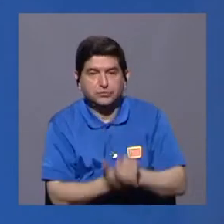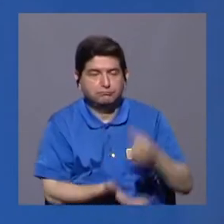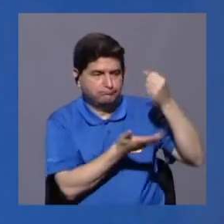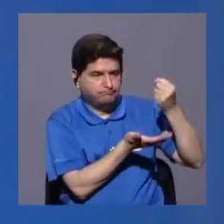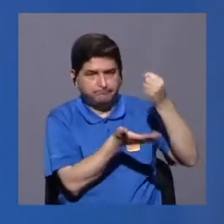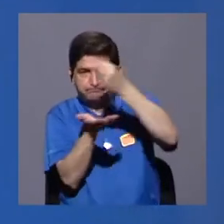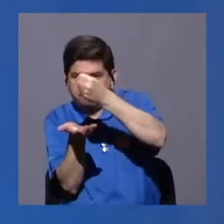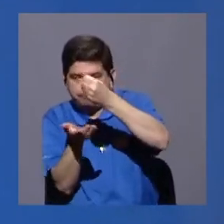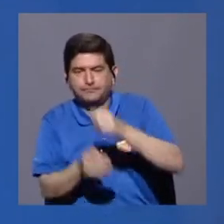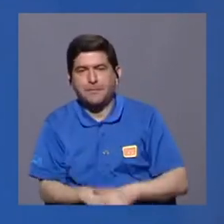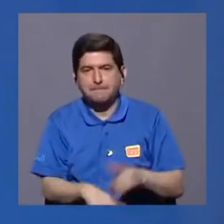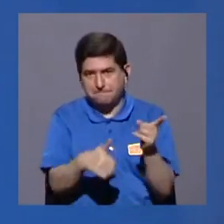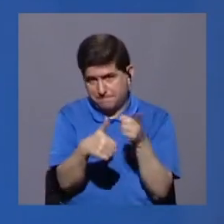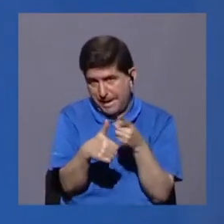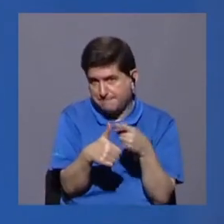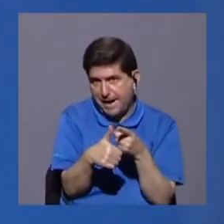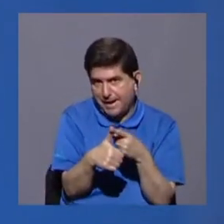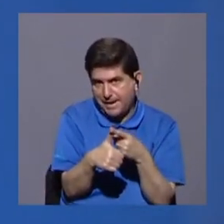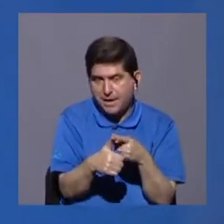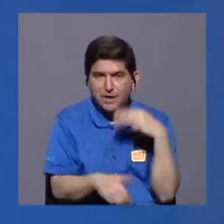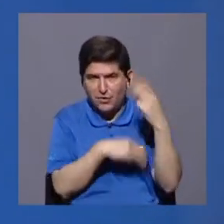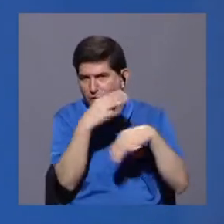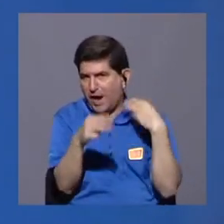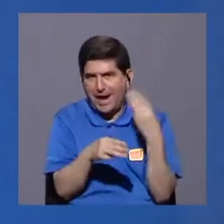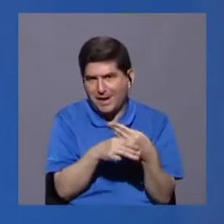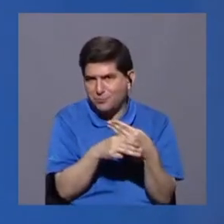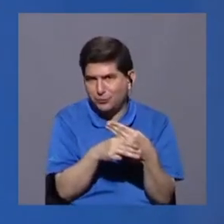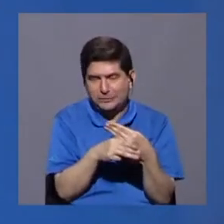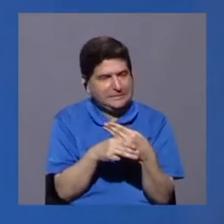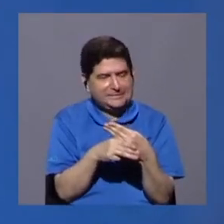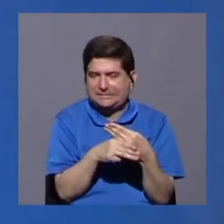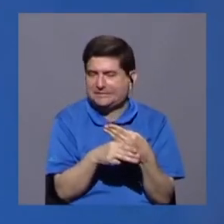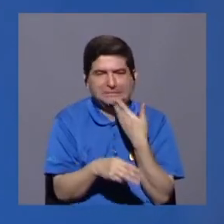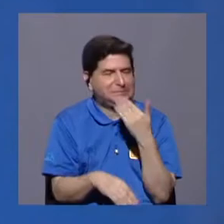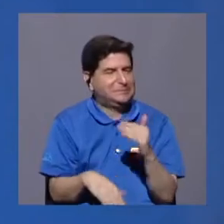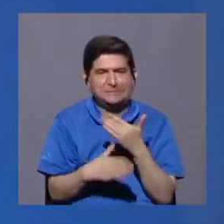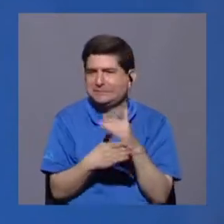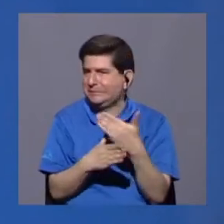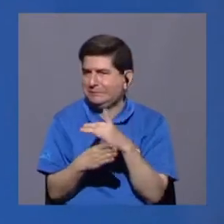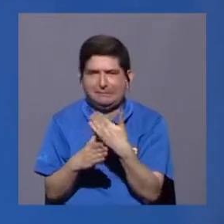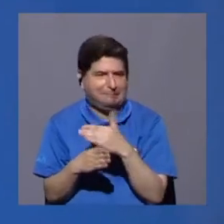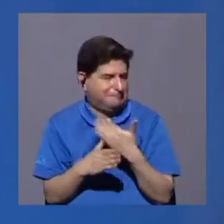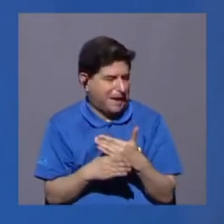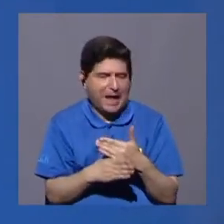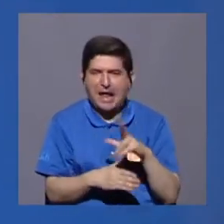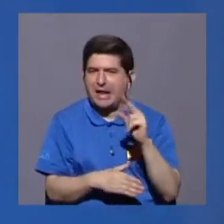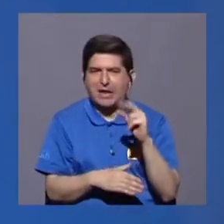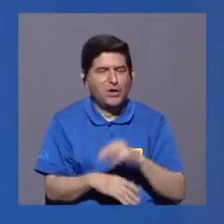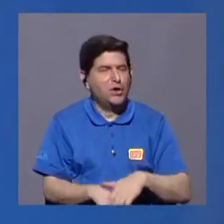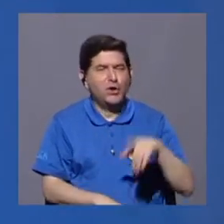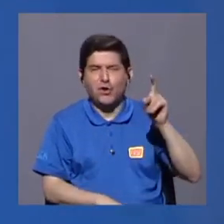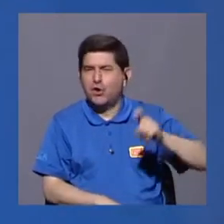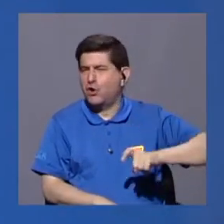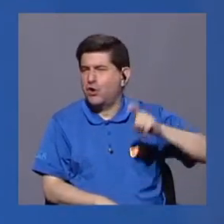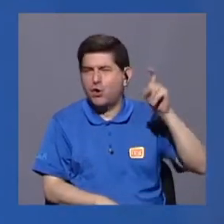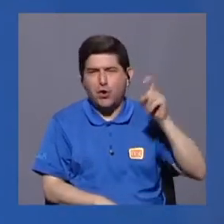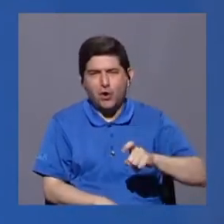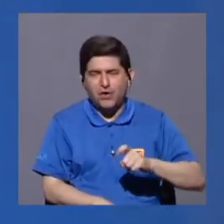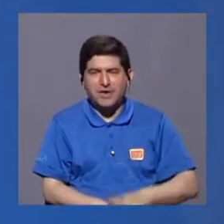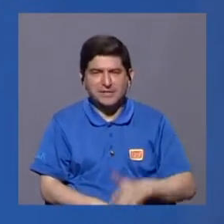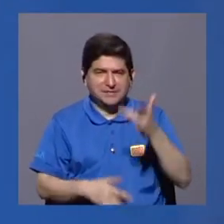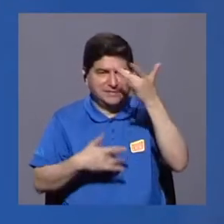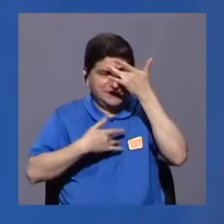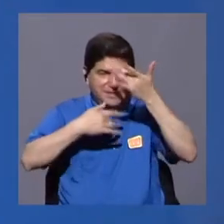bueno los fondos primero a nivel mundial están un poco mal repartidos no necesariamente responden a las necesidades epidemiológicas